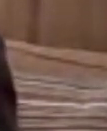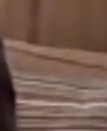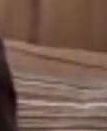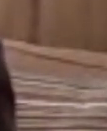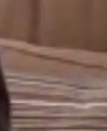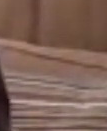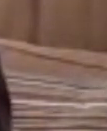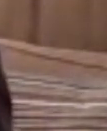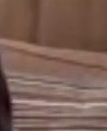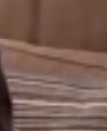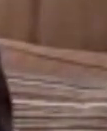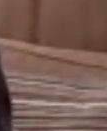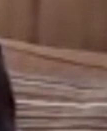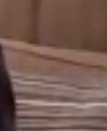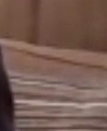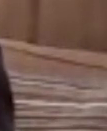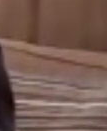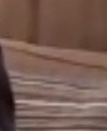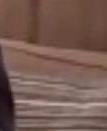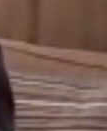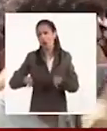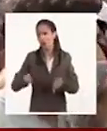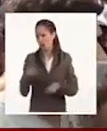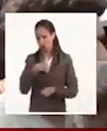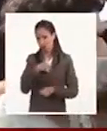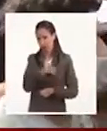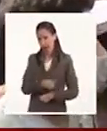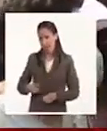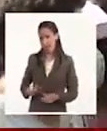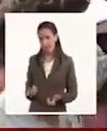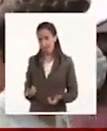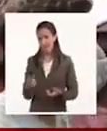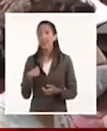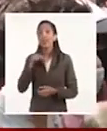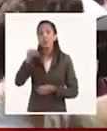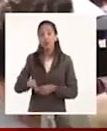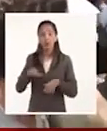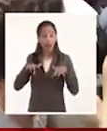porque eso no existe. En Cuba, el 11 de julio, no vimos